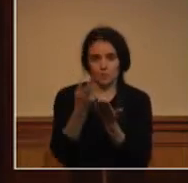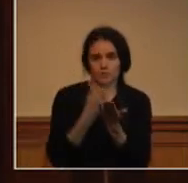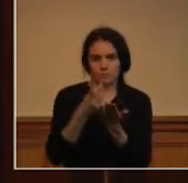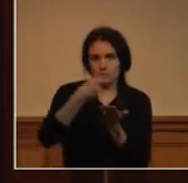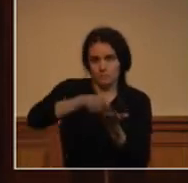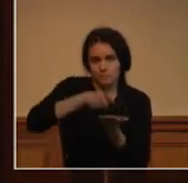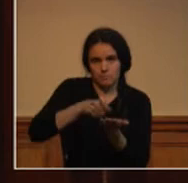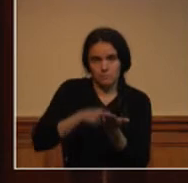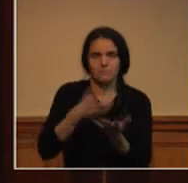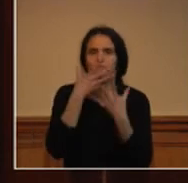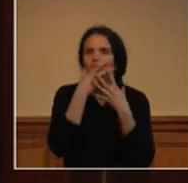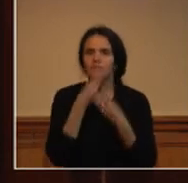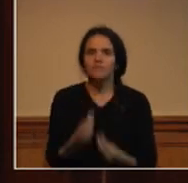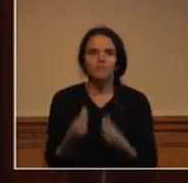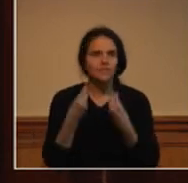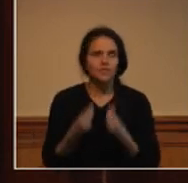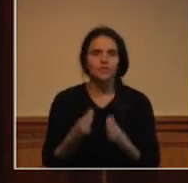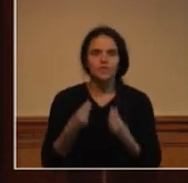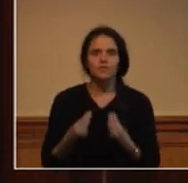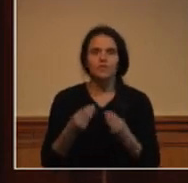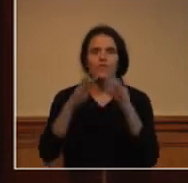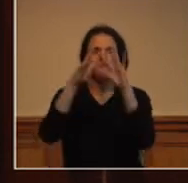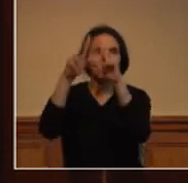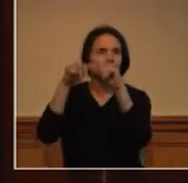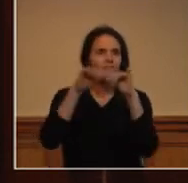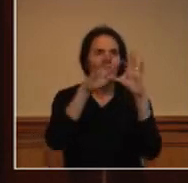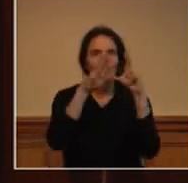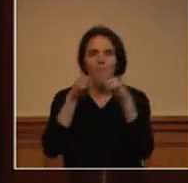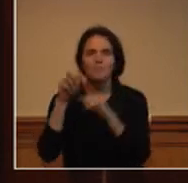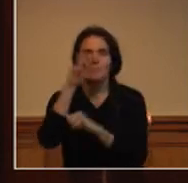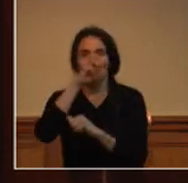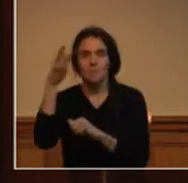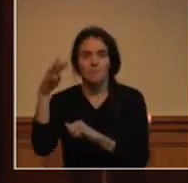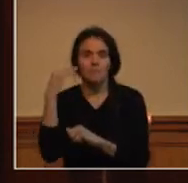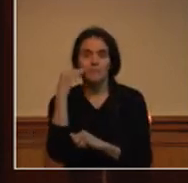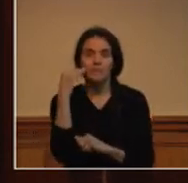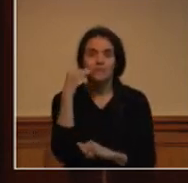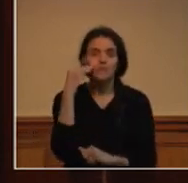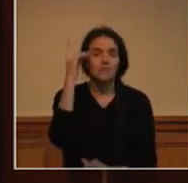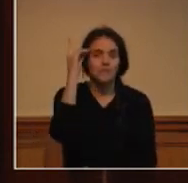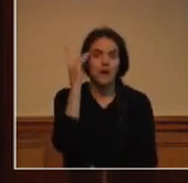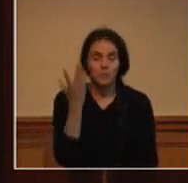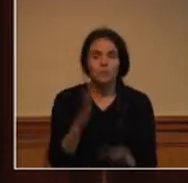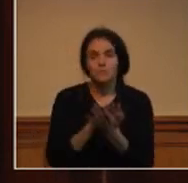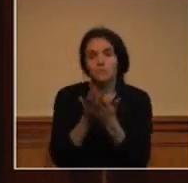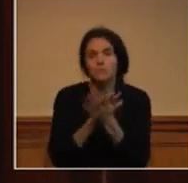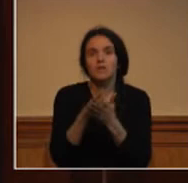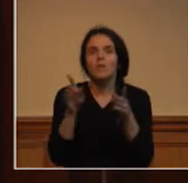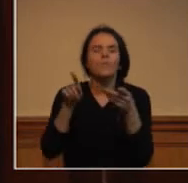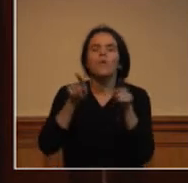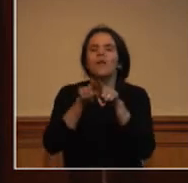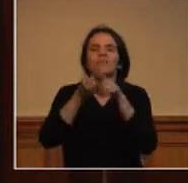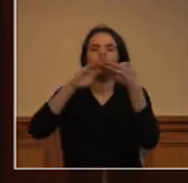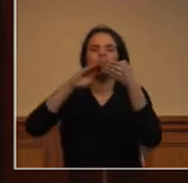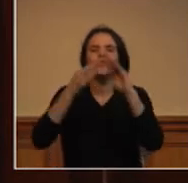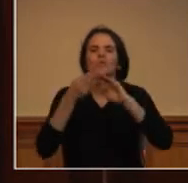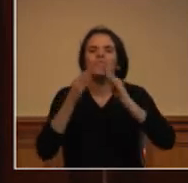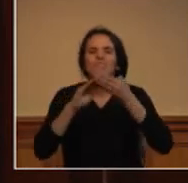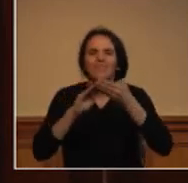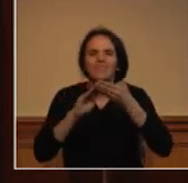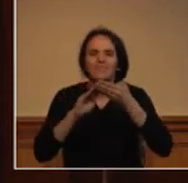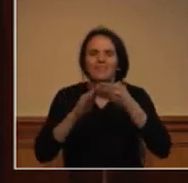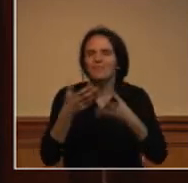cosa maravillosa es ver cómo las familias, cómo los padres de los chicos con síndrome de Down forman una comunidad,